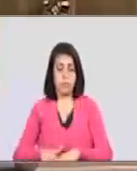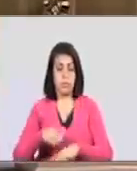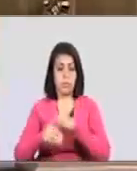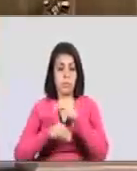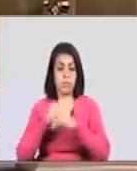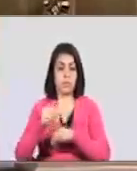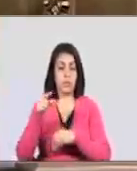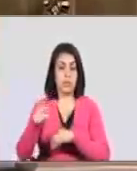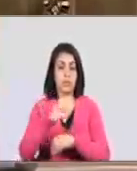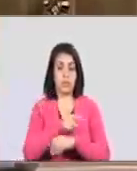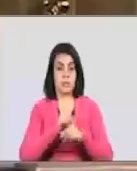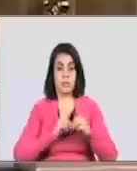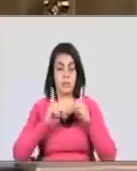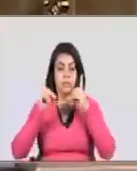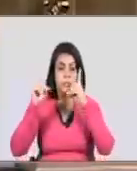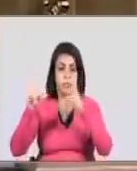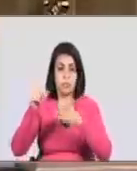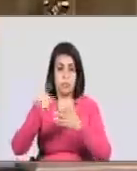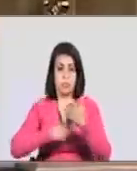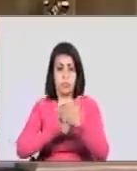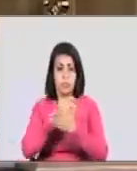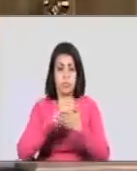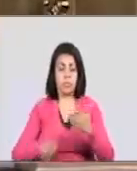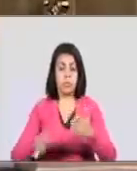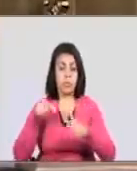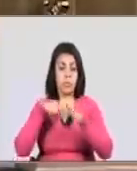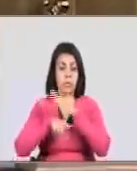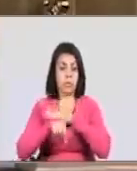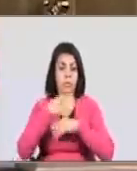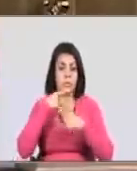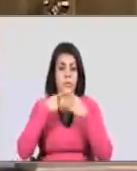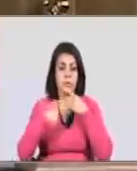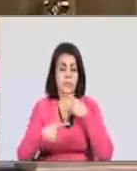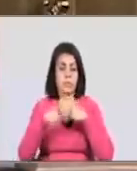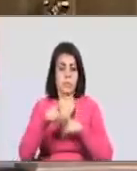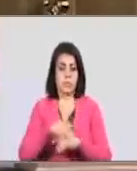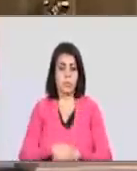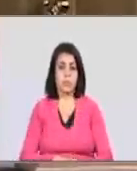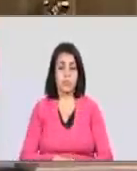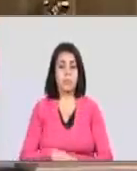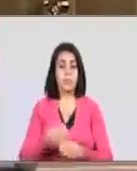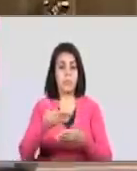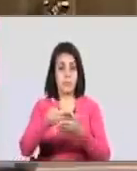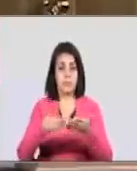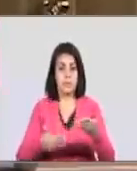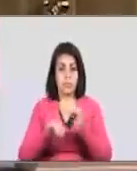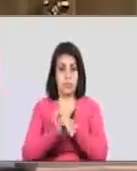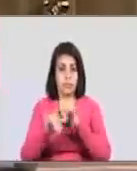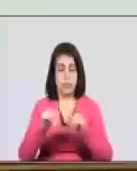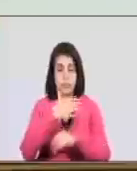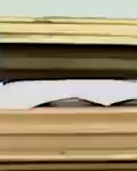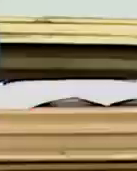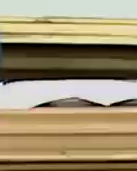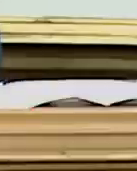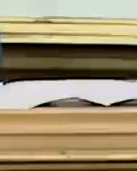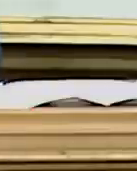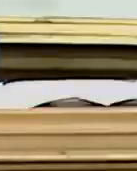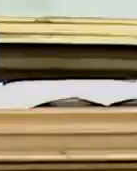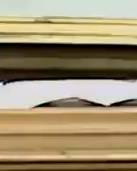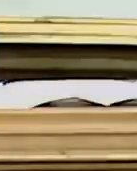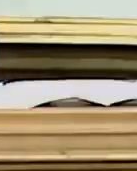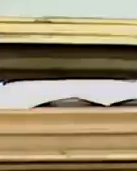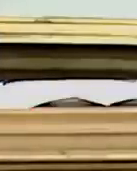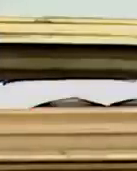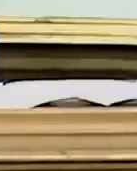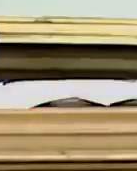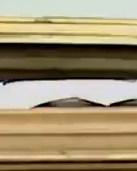efectos de la disposición impugnada dentro de los 3 días siguientes a su recibo. Esto, señor presidente. En